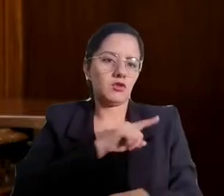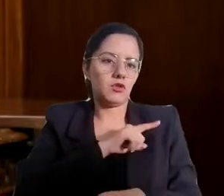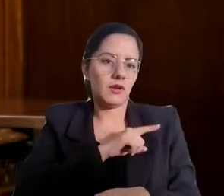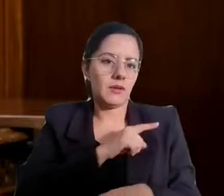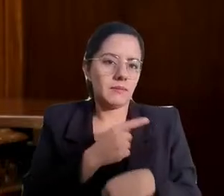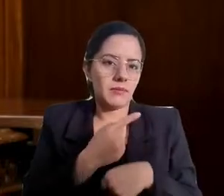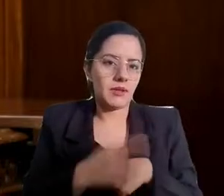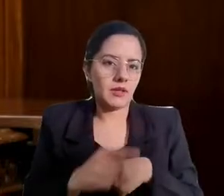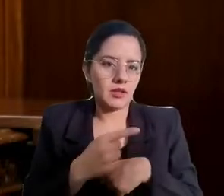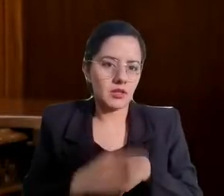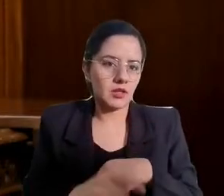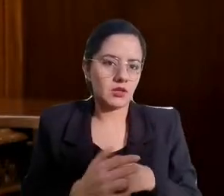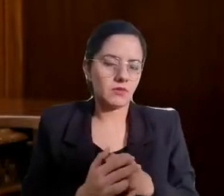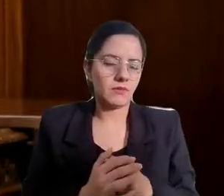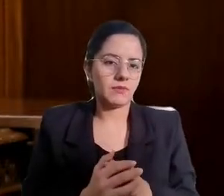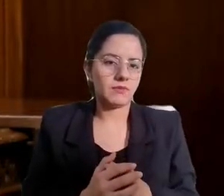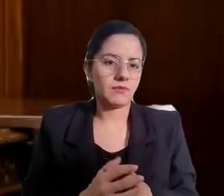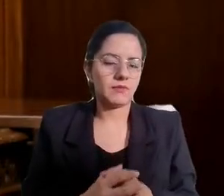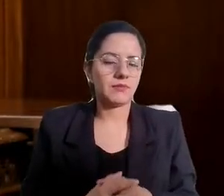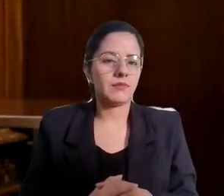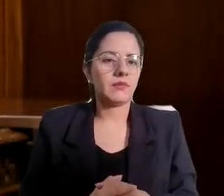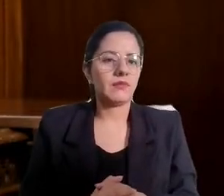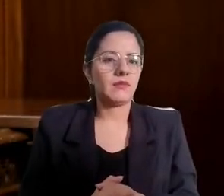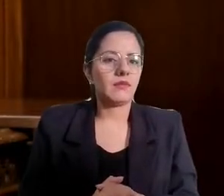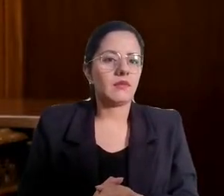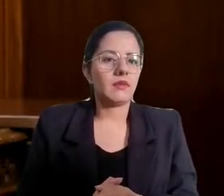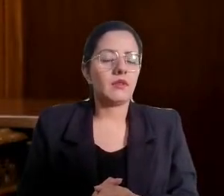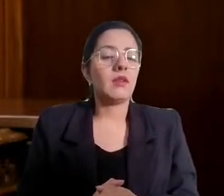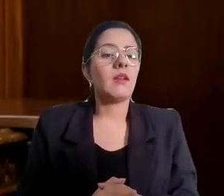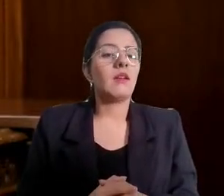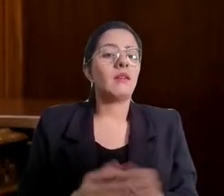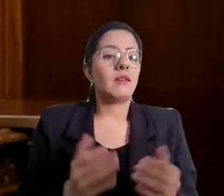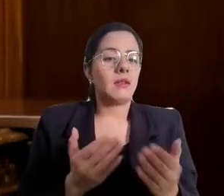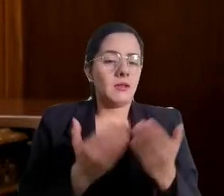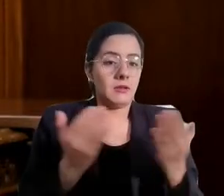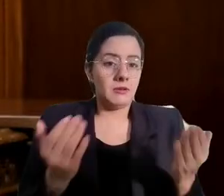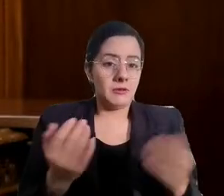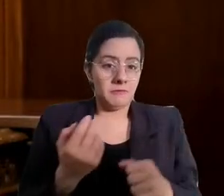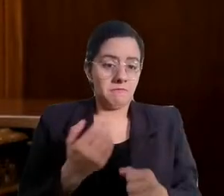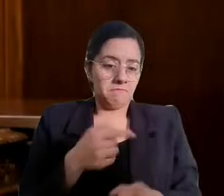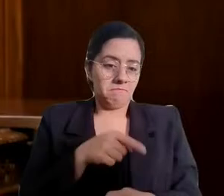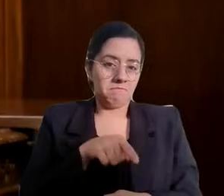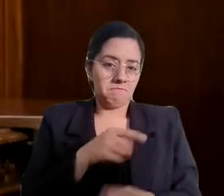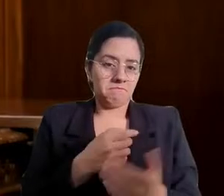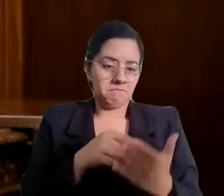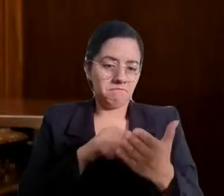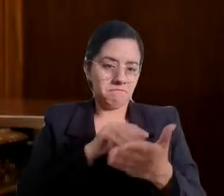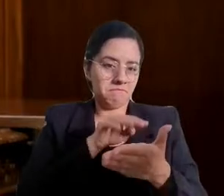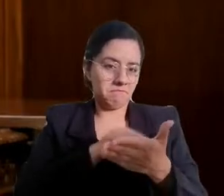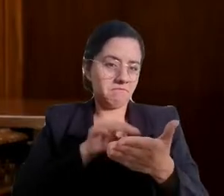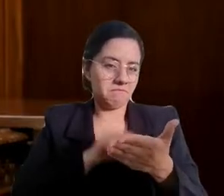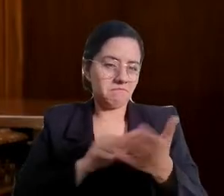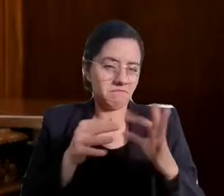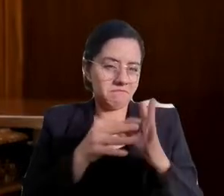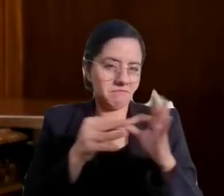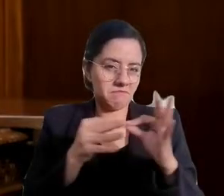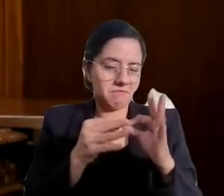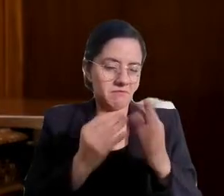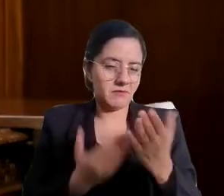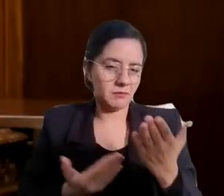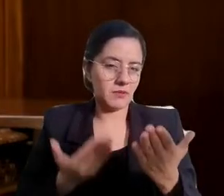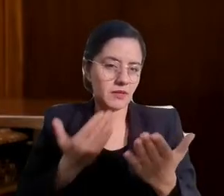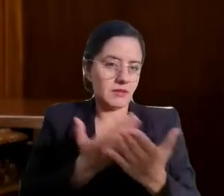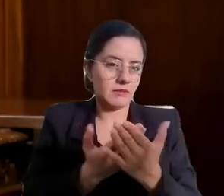asumen como un deber moral. Ante la narrativa descrita en la presente iniciativa y atendiendo